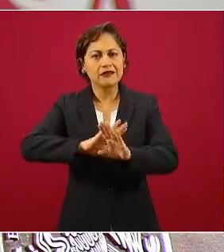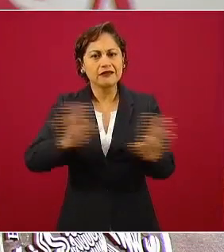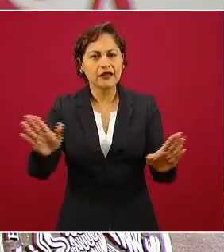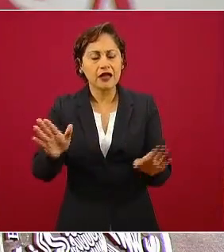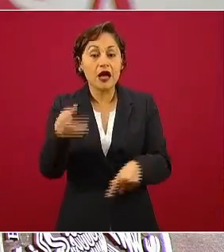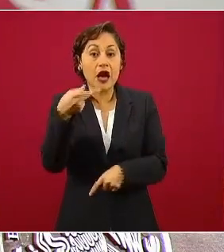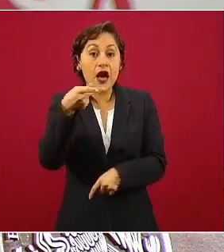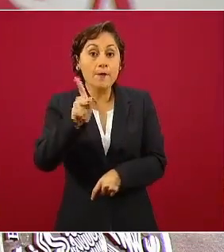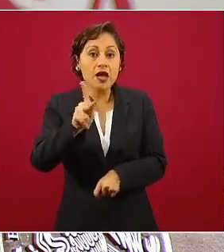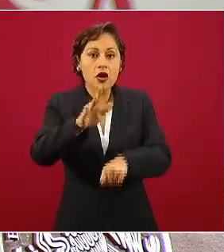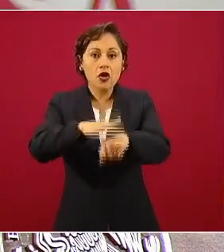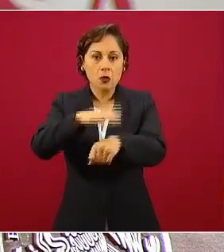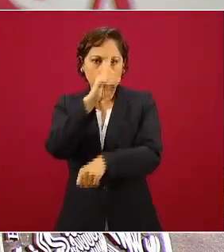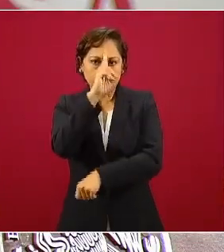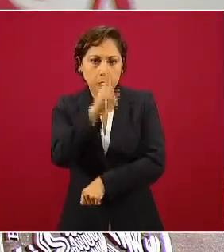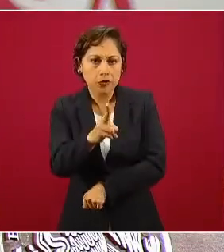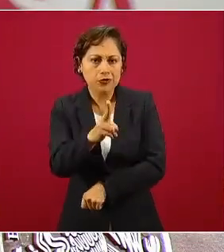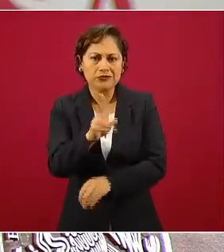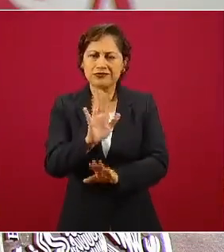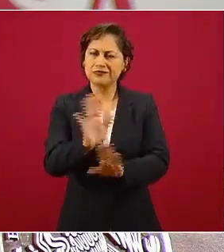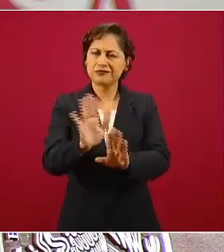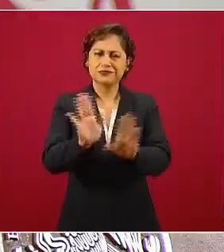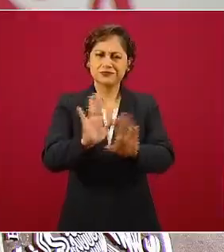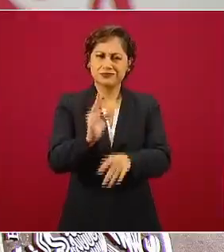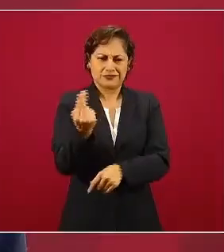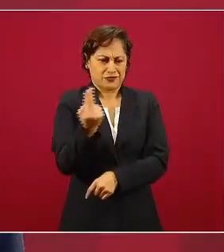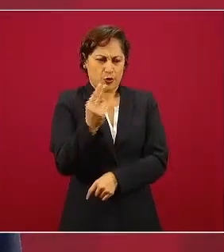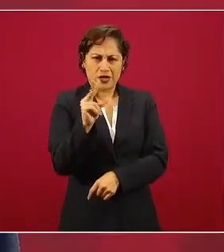cada quien asumamos